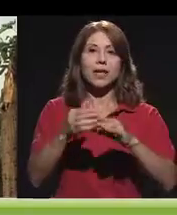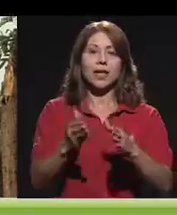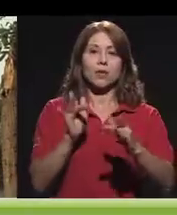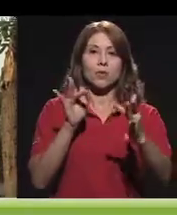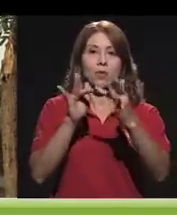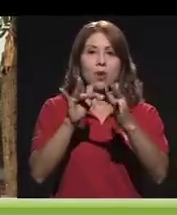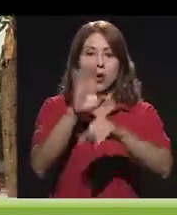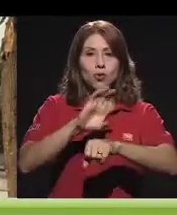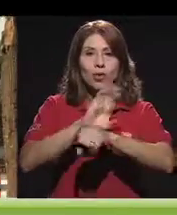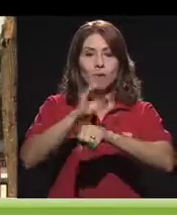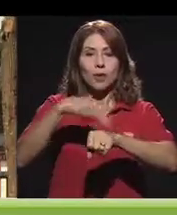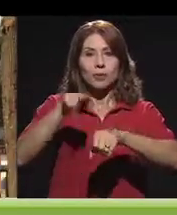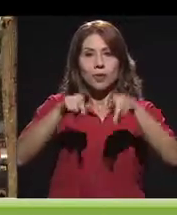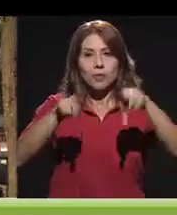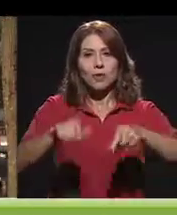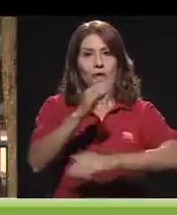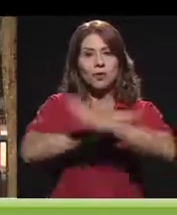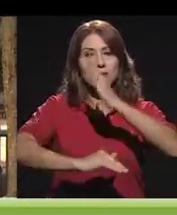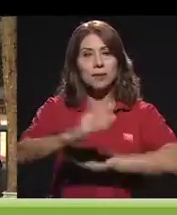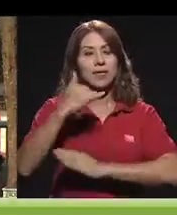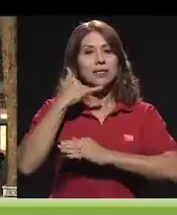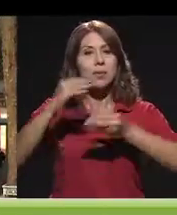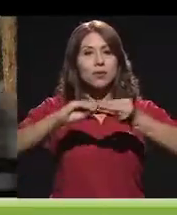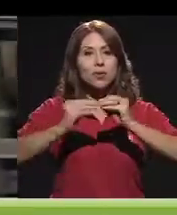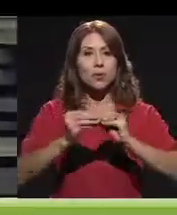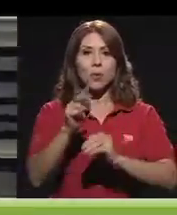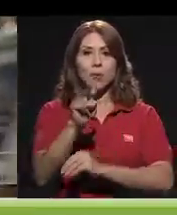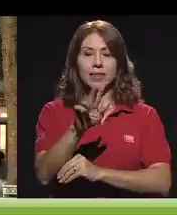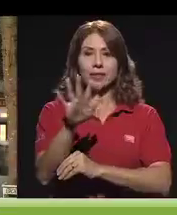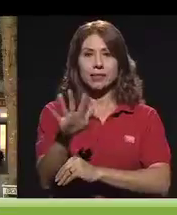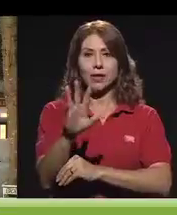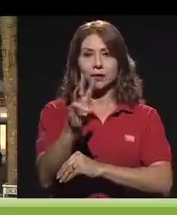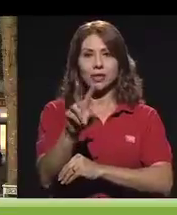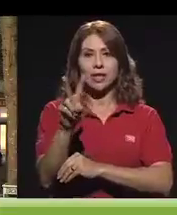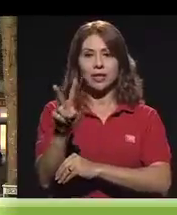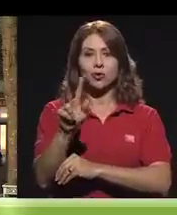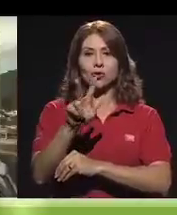Consejo Nacional de las Personas con Discapacidad, llamando al